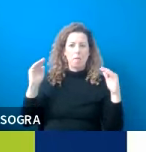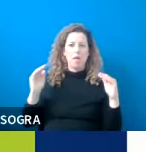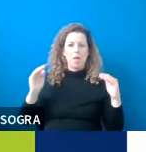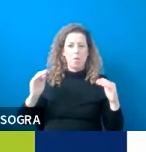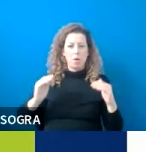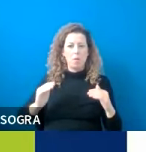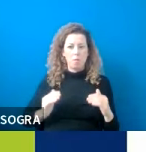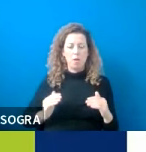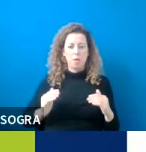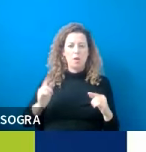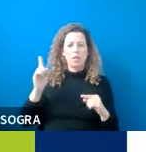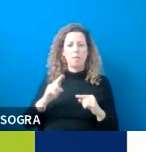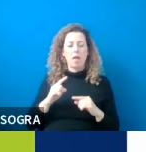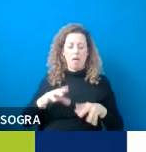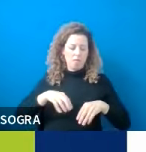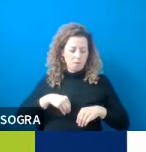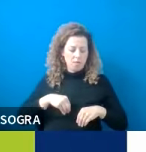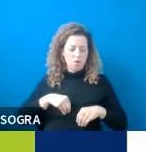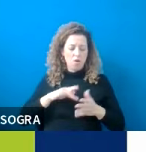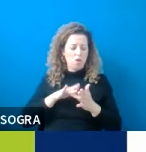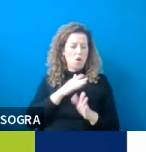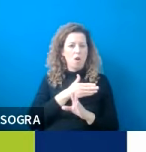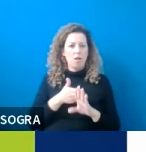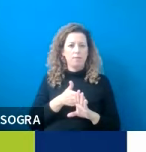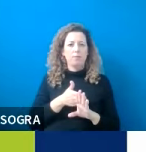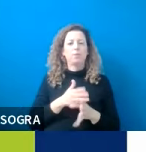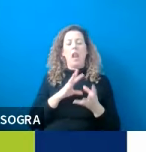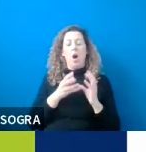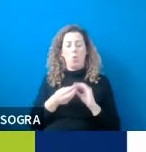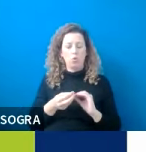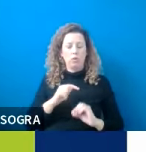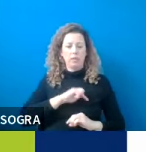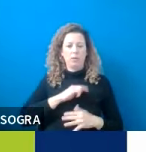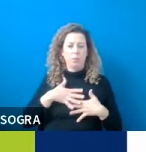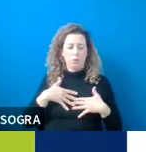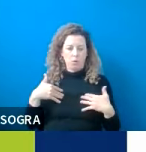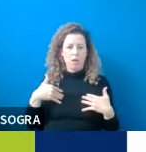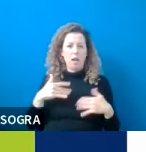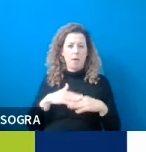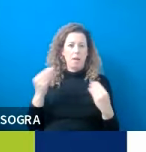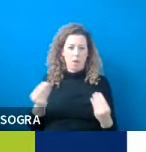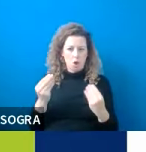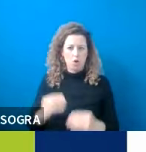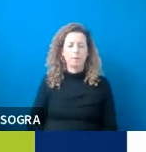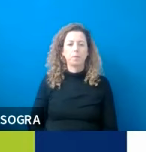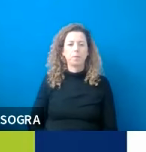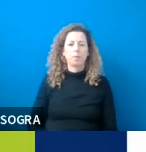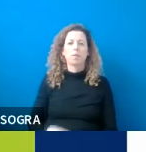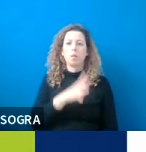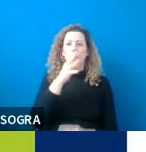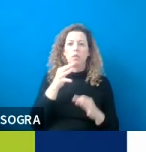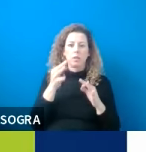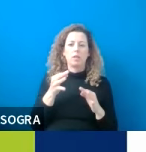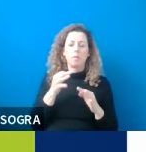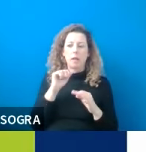la aceptación de lo sucedido y el ajuste emocional tras aceptarlo sea mejor, ¿no? Teniendo en cuenta siempre las